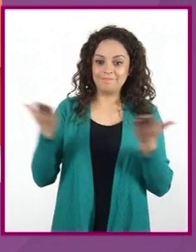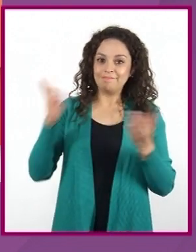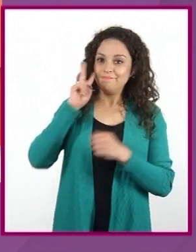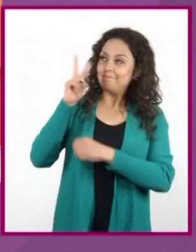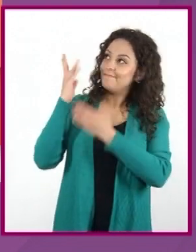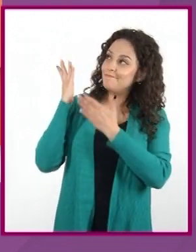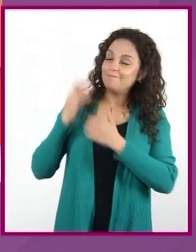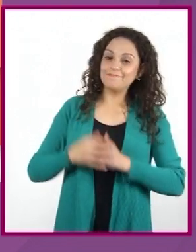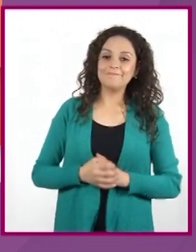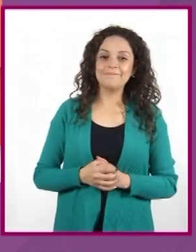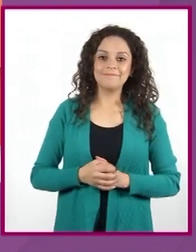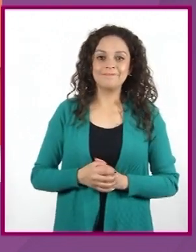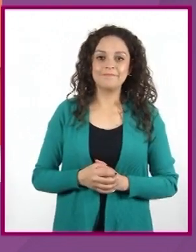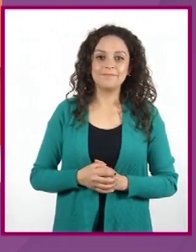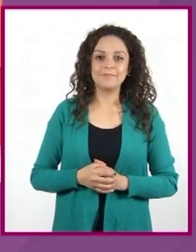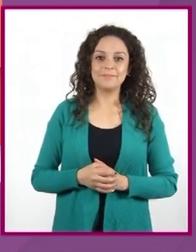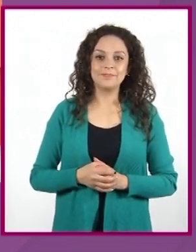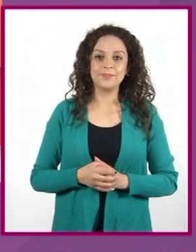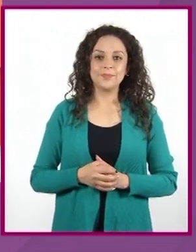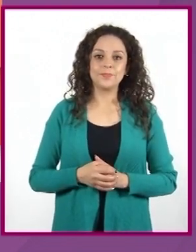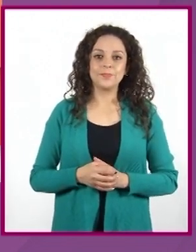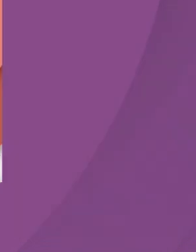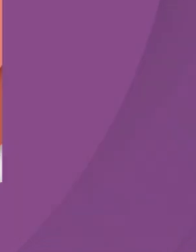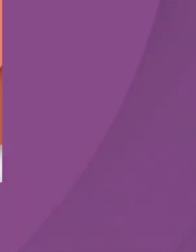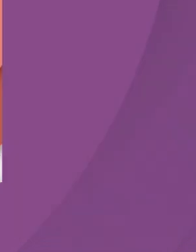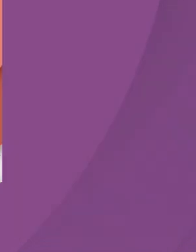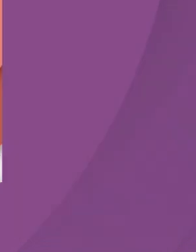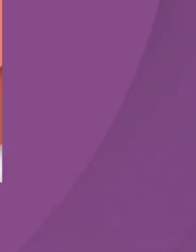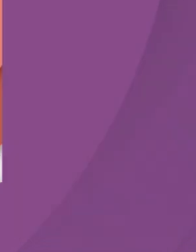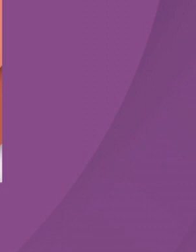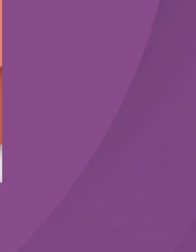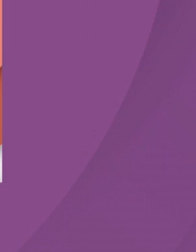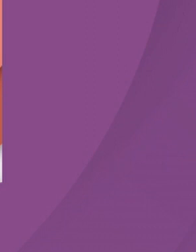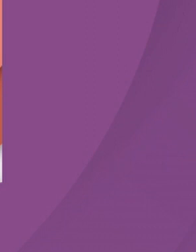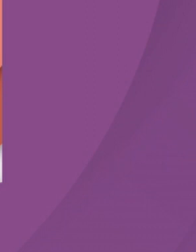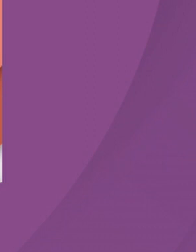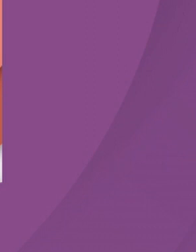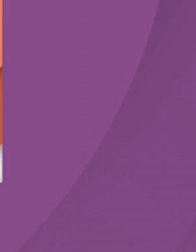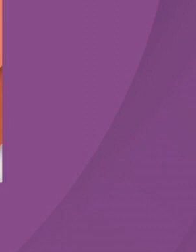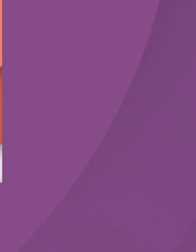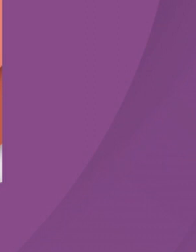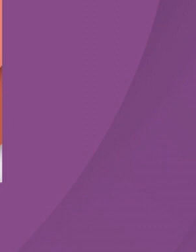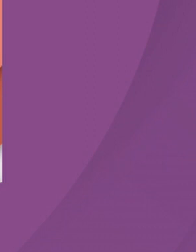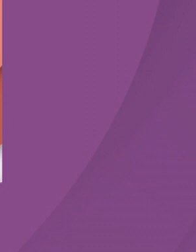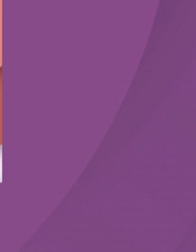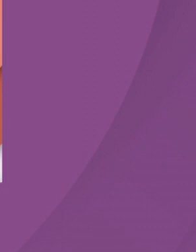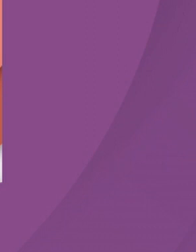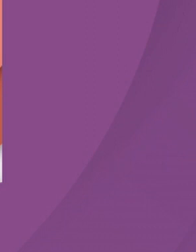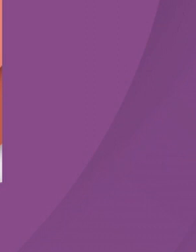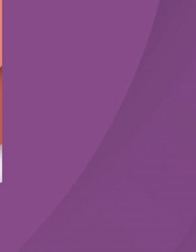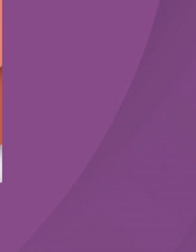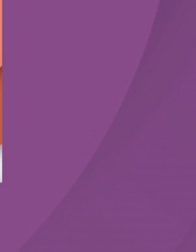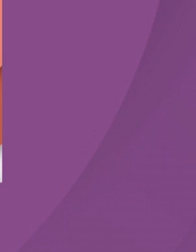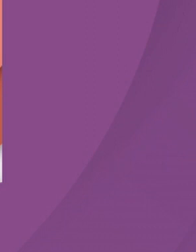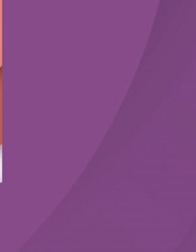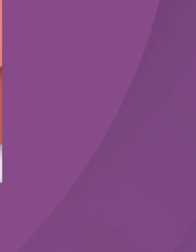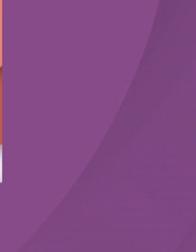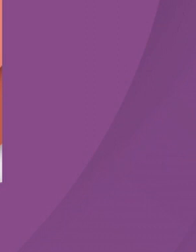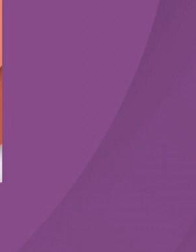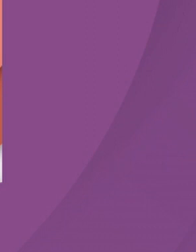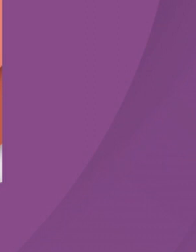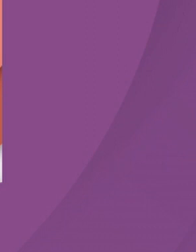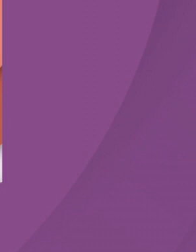contenido. De acuerdo con la estructura de un contrato, estas dan validez legal al documento. Inciso